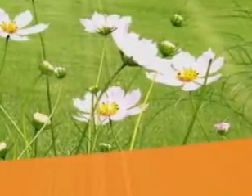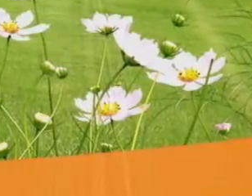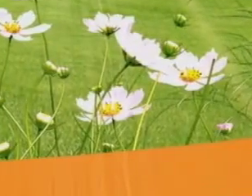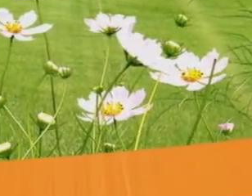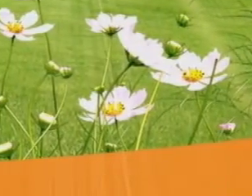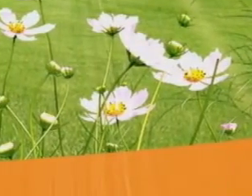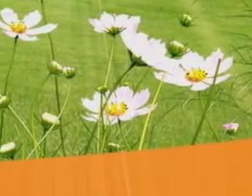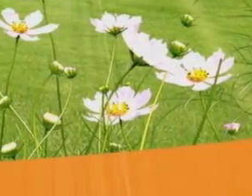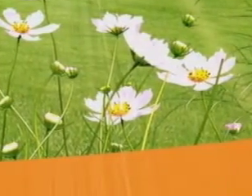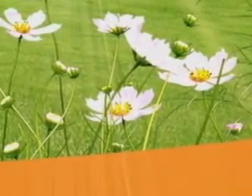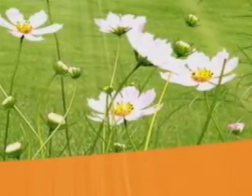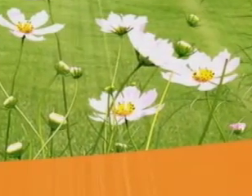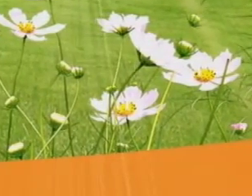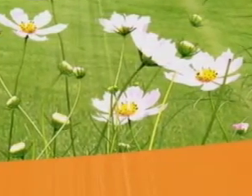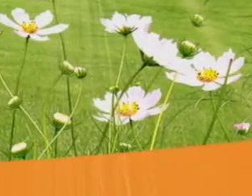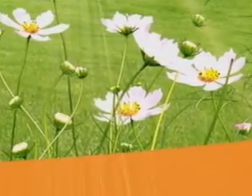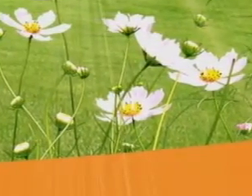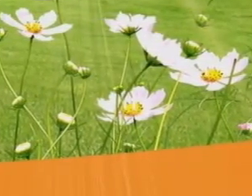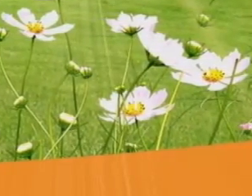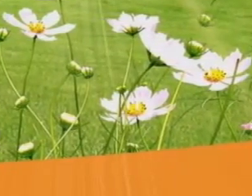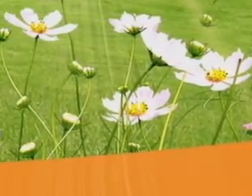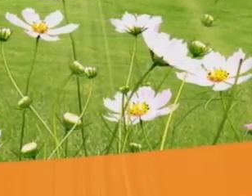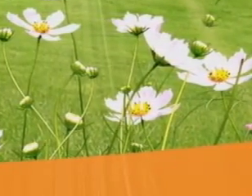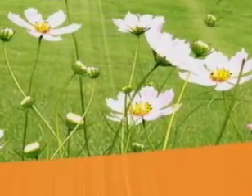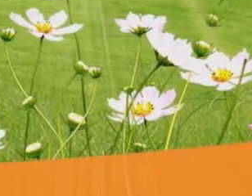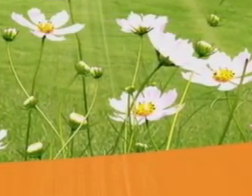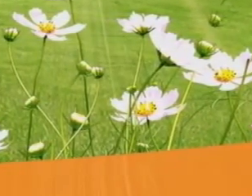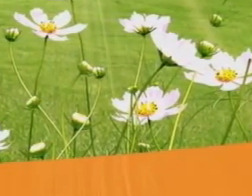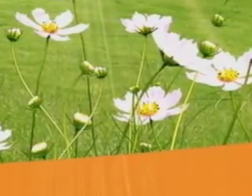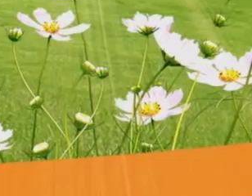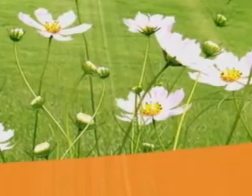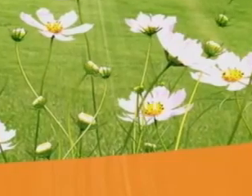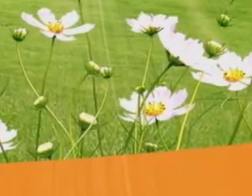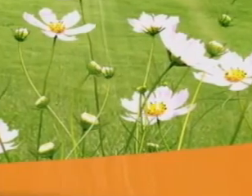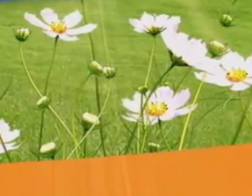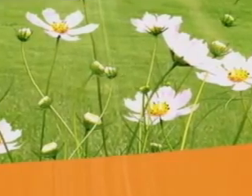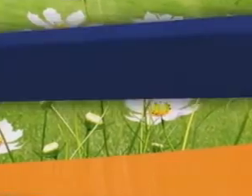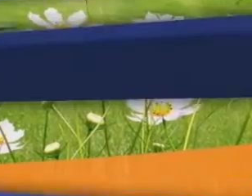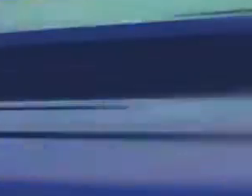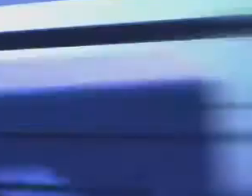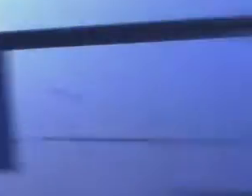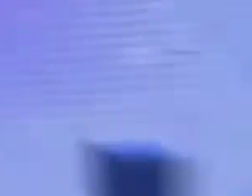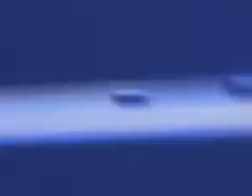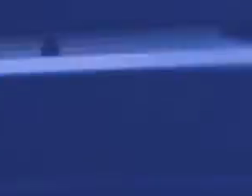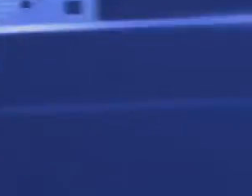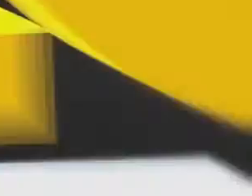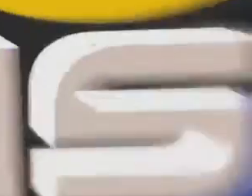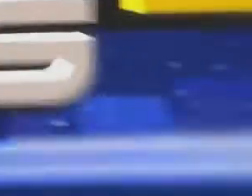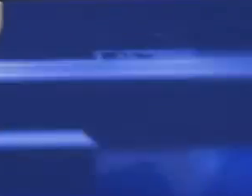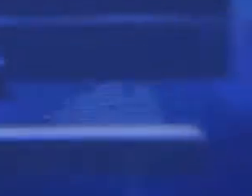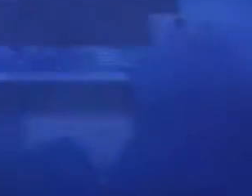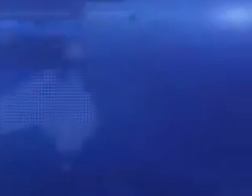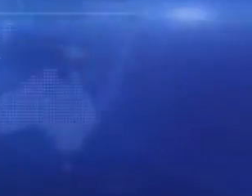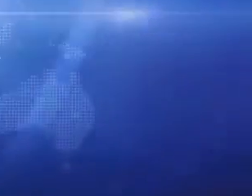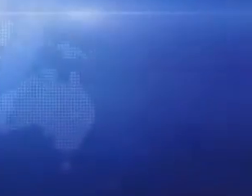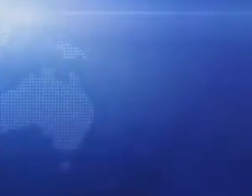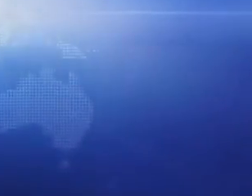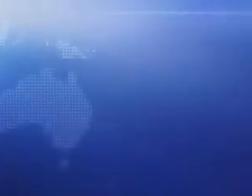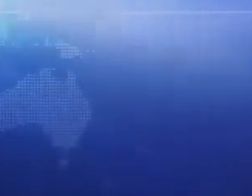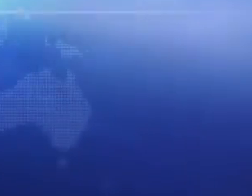el patrocinio de Barzol Ecológico, Barzol Aroma, Delicias, líder en limpieza. Enlace Noticias, lo que usted quiere ver.